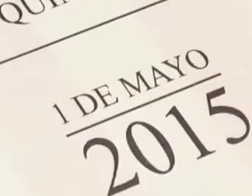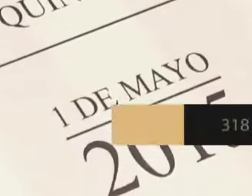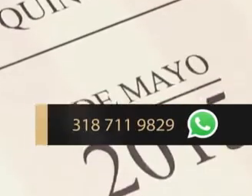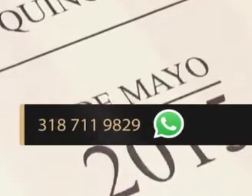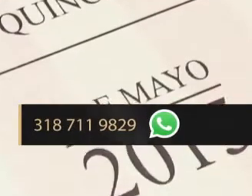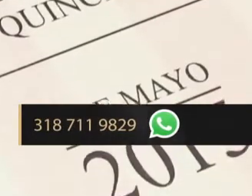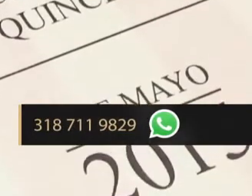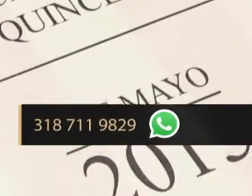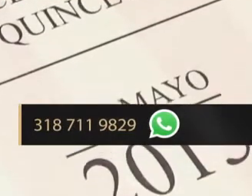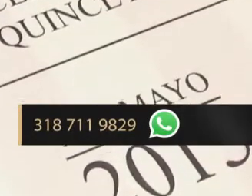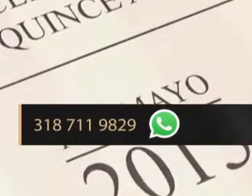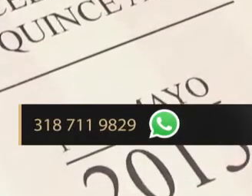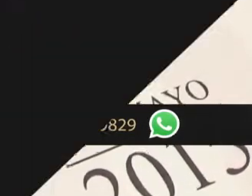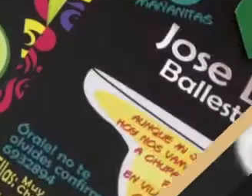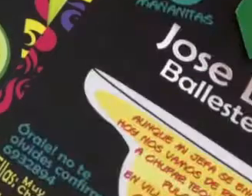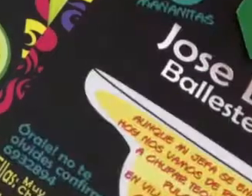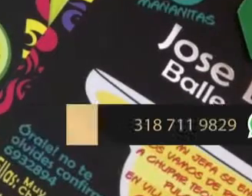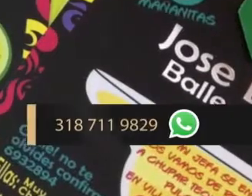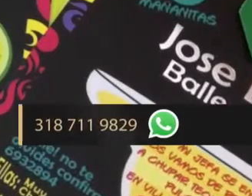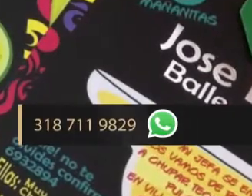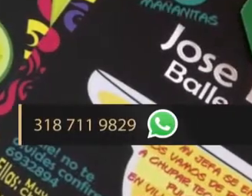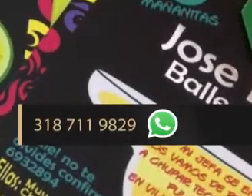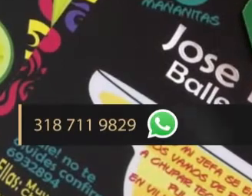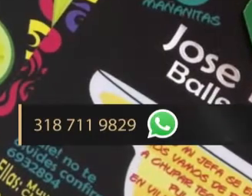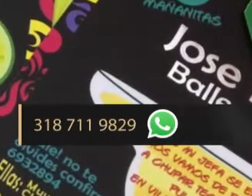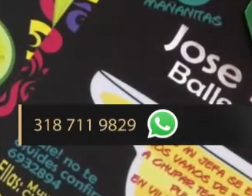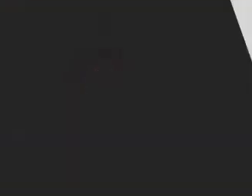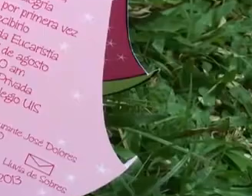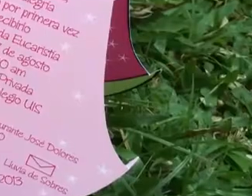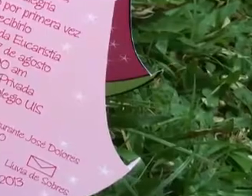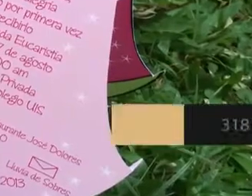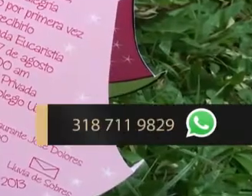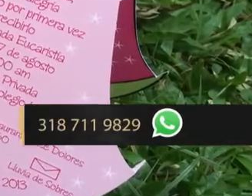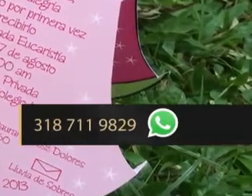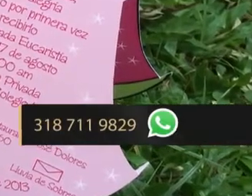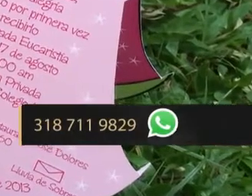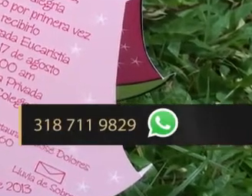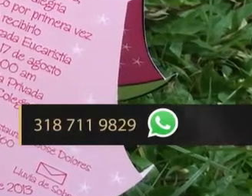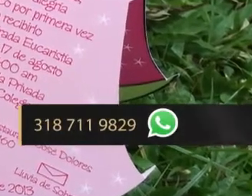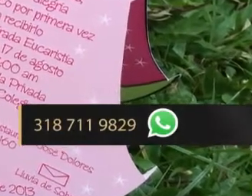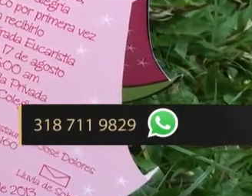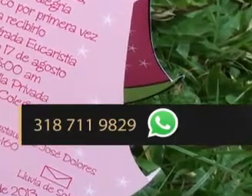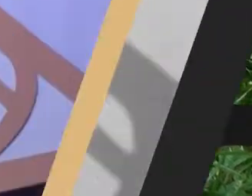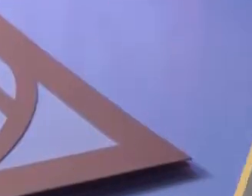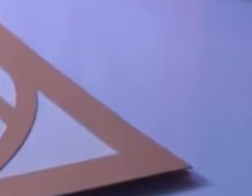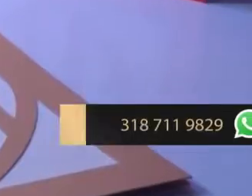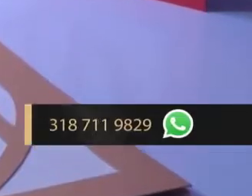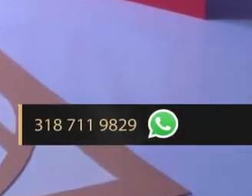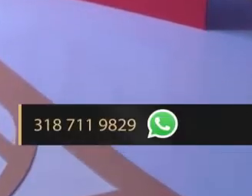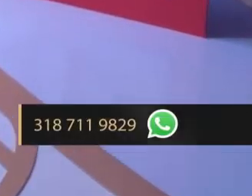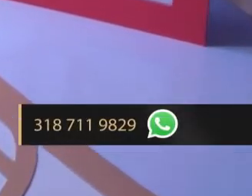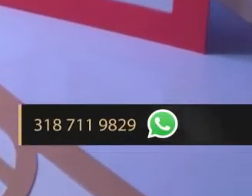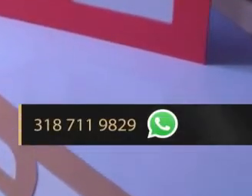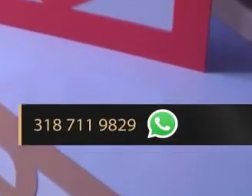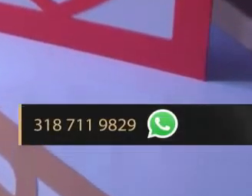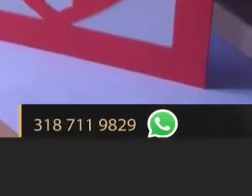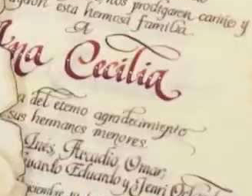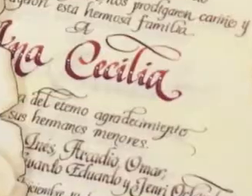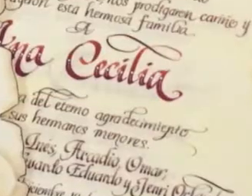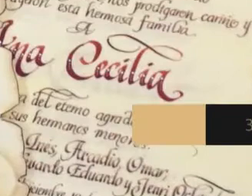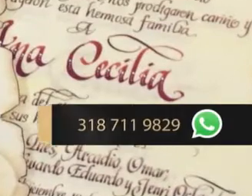para compartir cada uno de esos momentos especiales comuníquese al 3 18 7 11 98 29 y